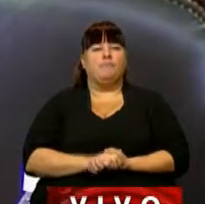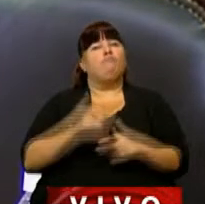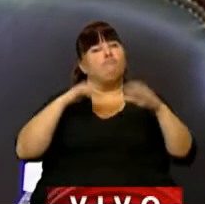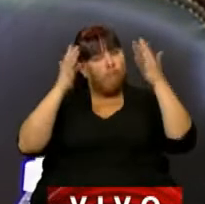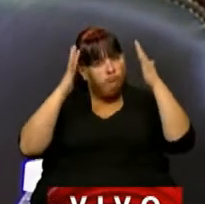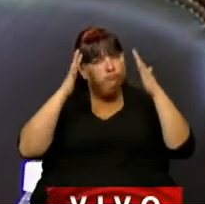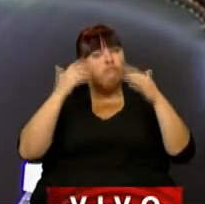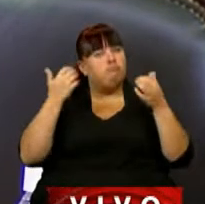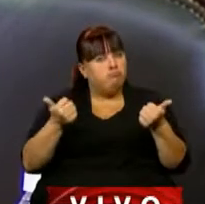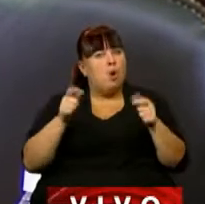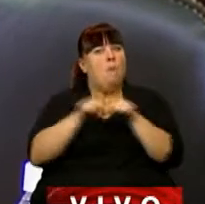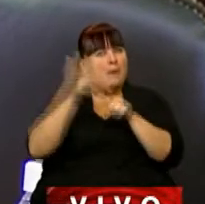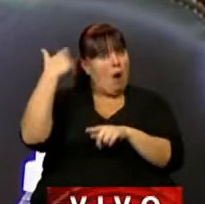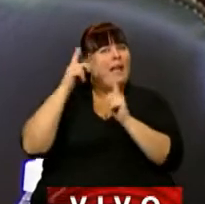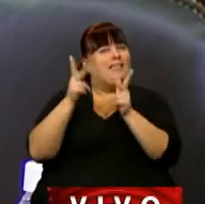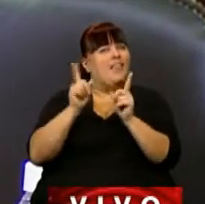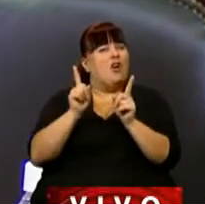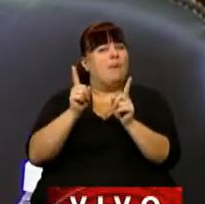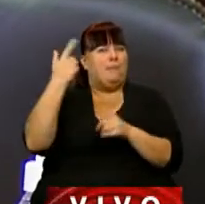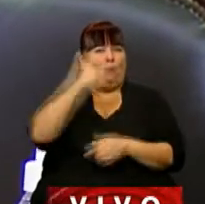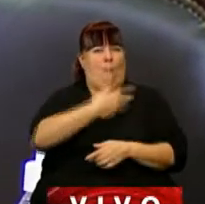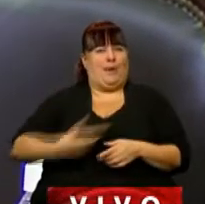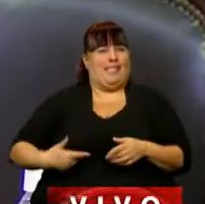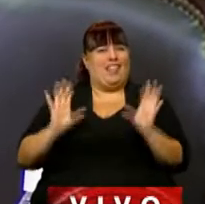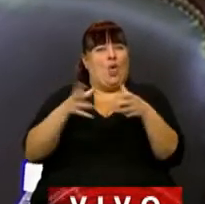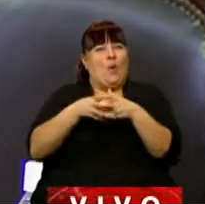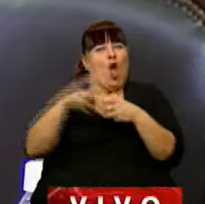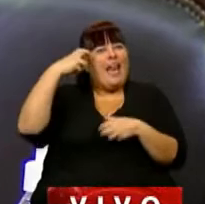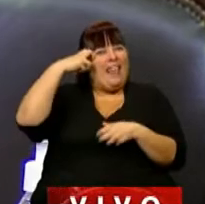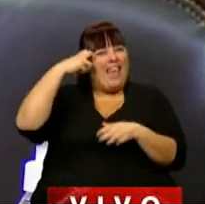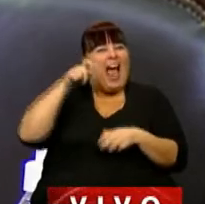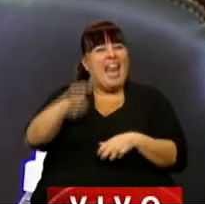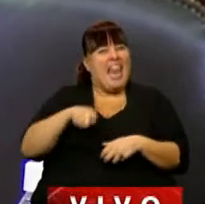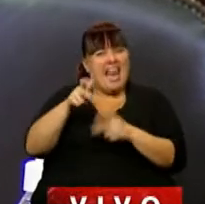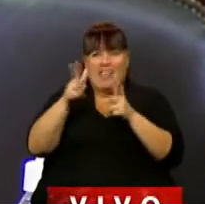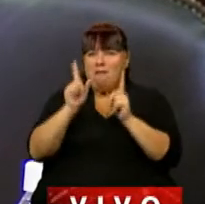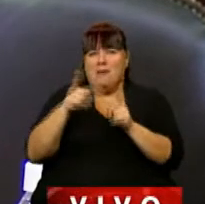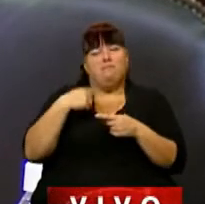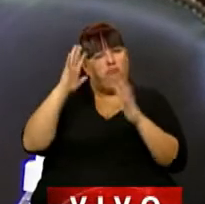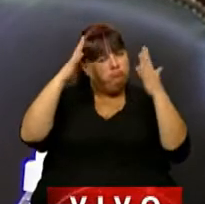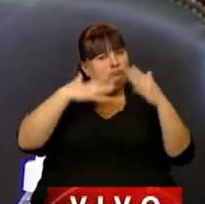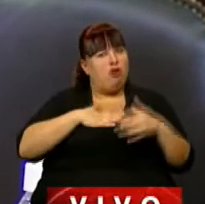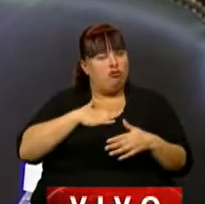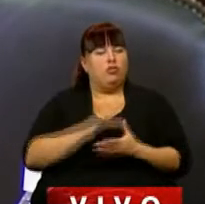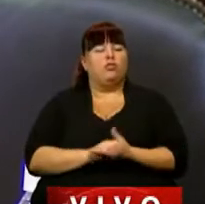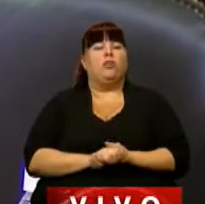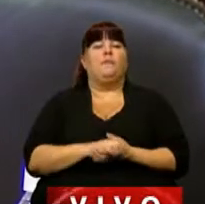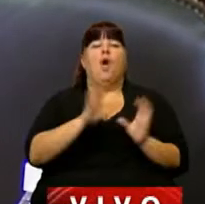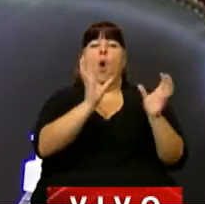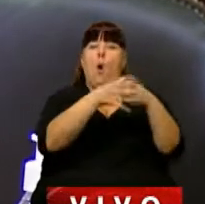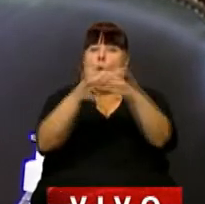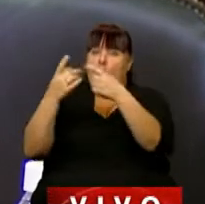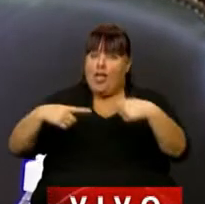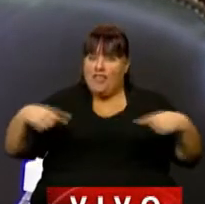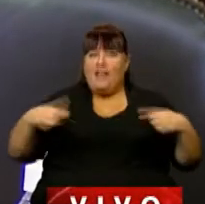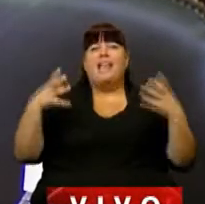celebramos en primera instancia, como antes lo expresara el presidente del bloque del radicalismo, Mario Negri, que distintos bloques del